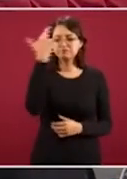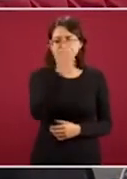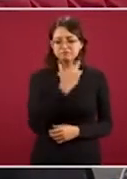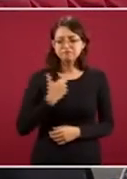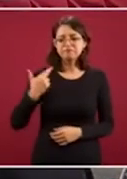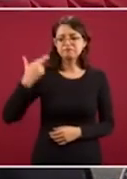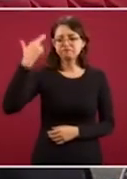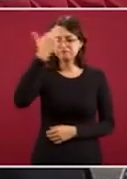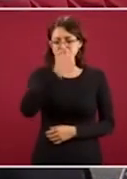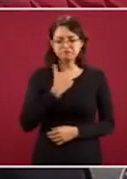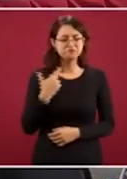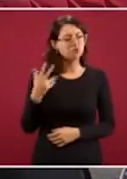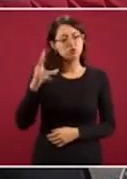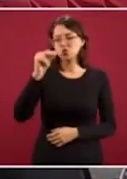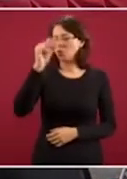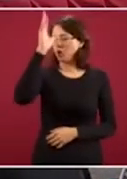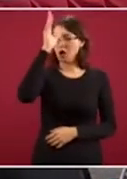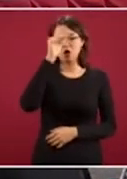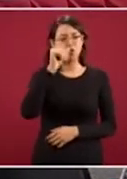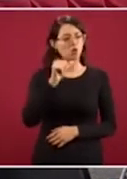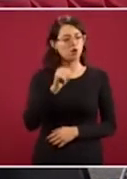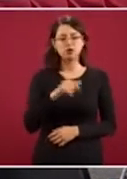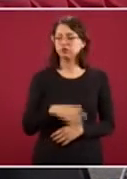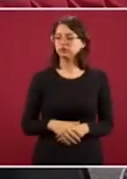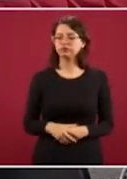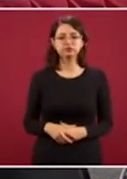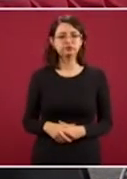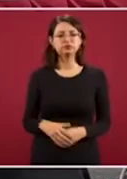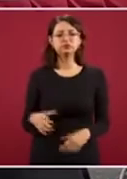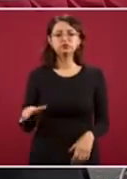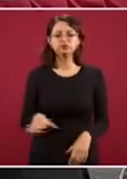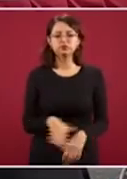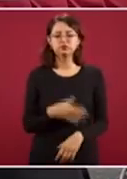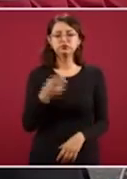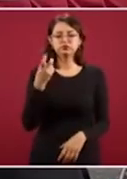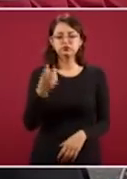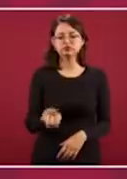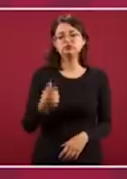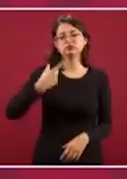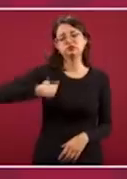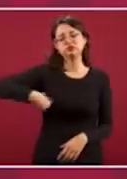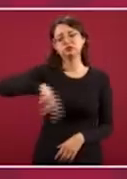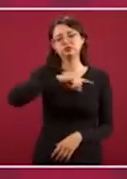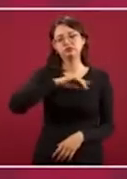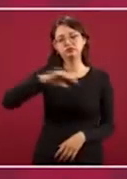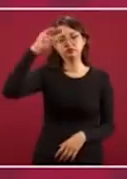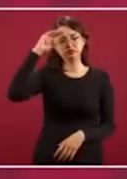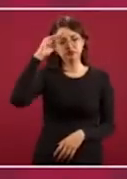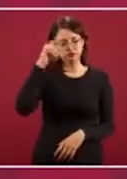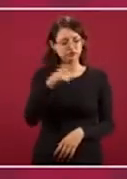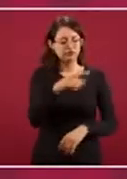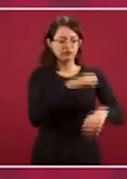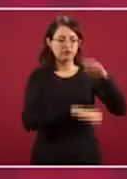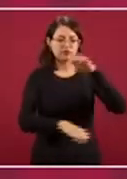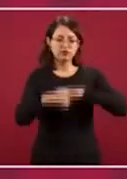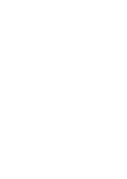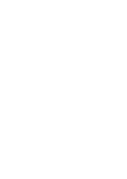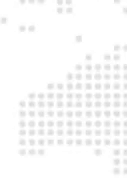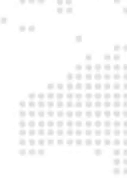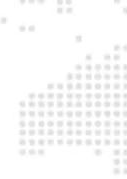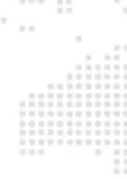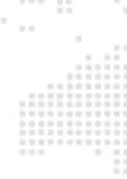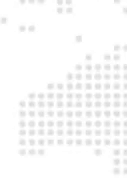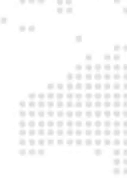tema y no compartimos esta esta postura por esta razón insistimos en que la empresa debe responder